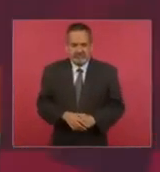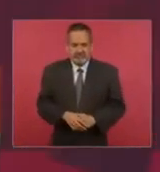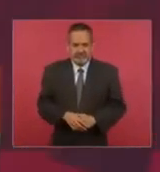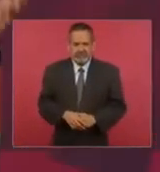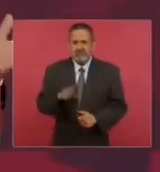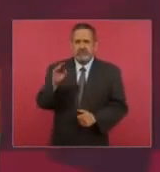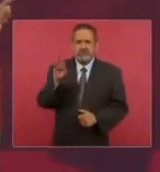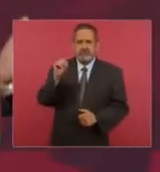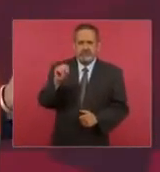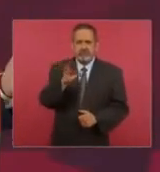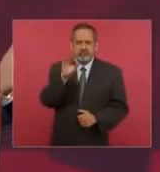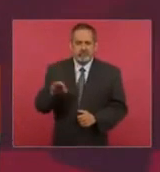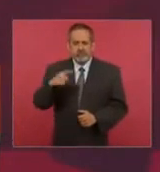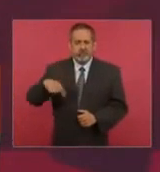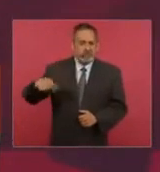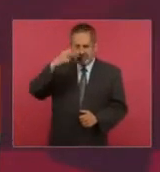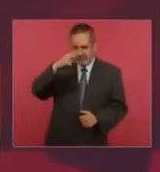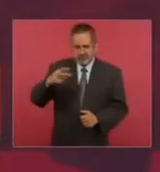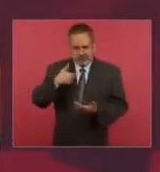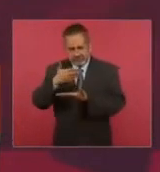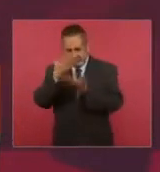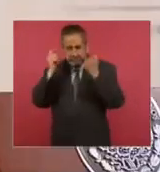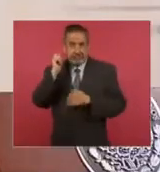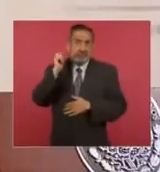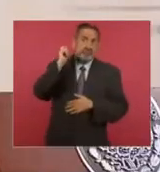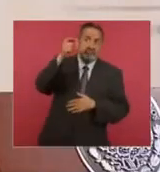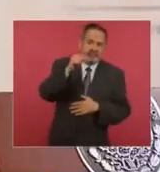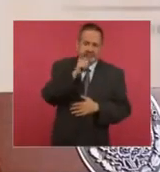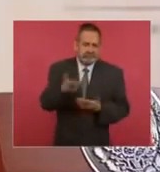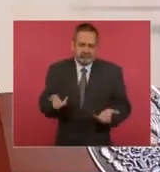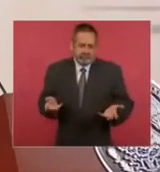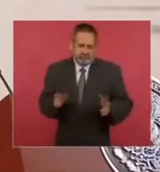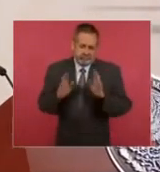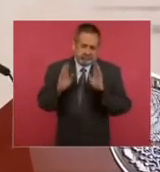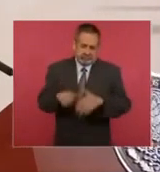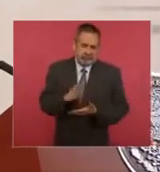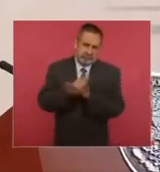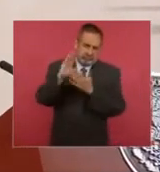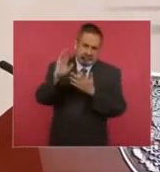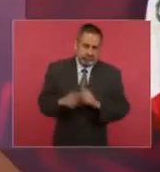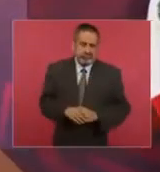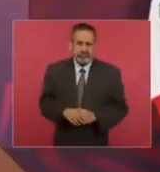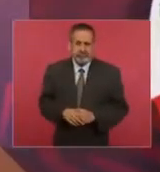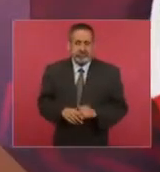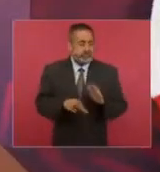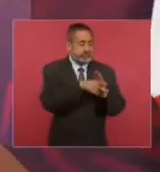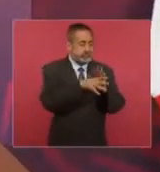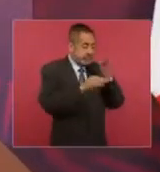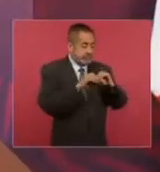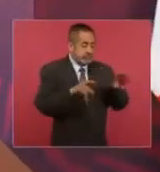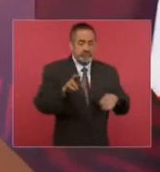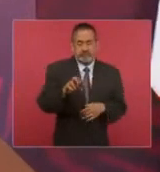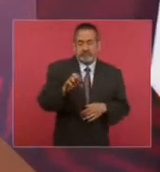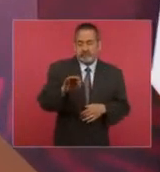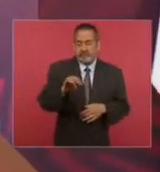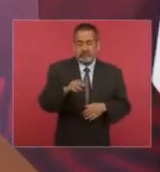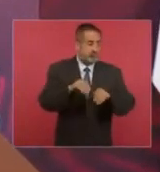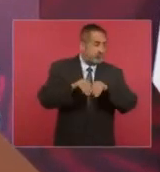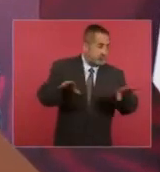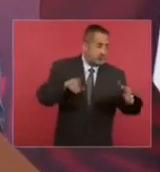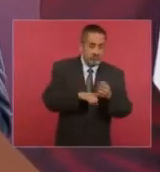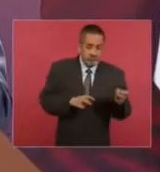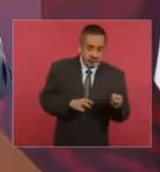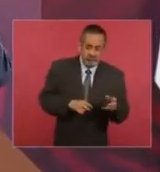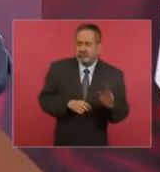el 99% no lo sabe porque ni modo que el reforma va a sacar esto